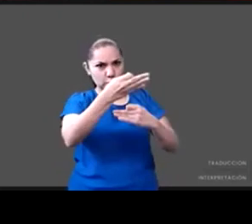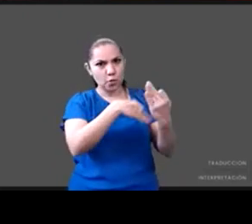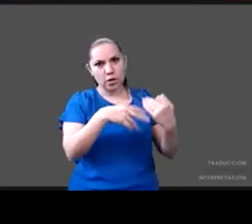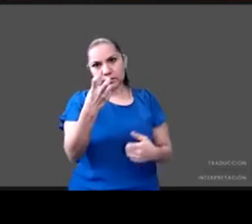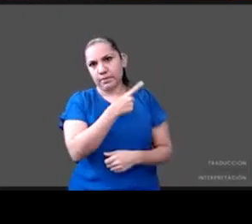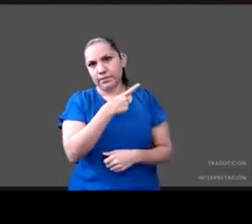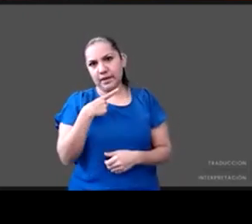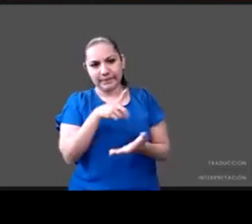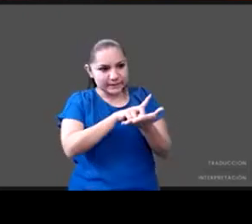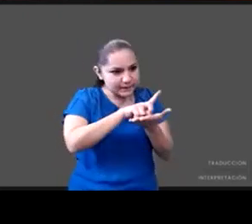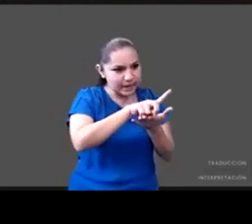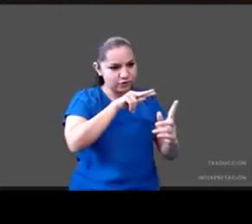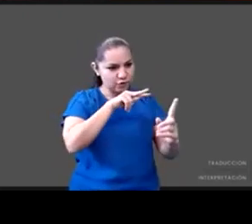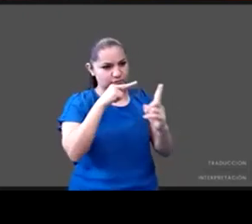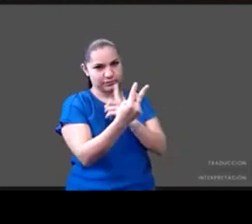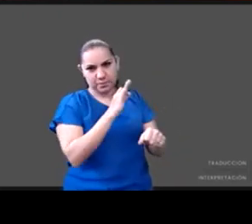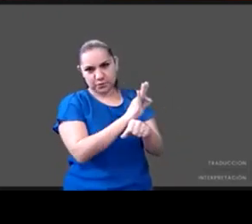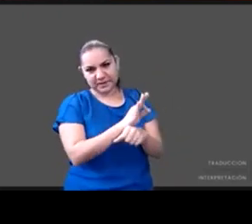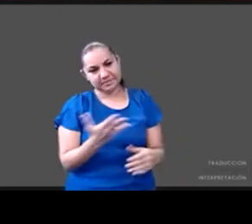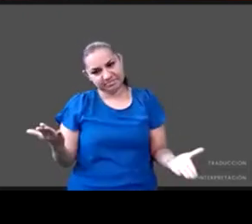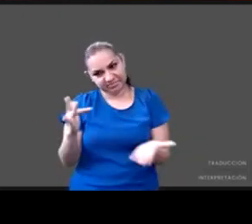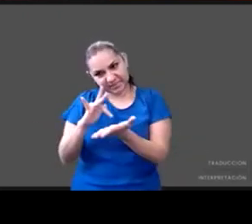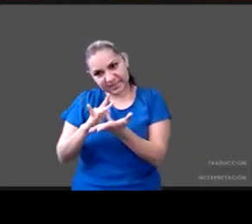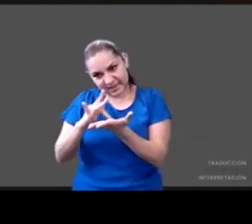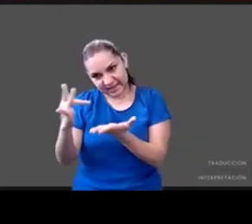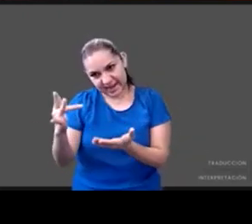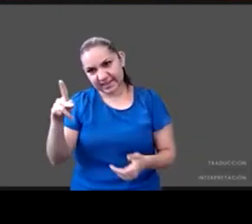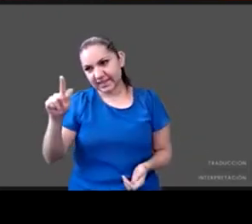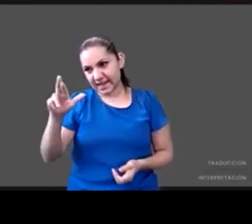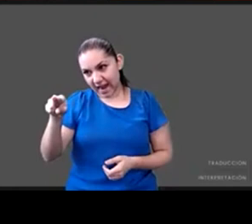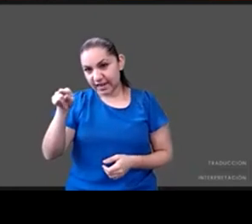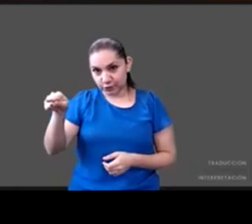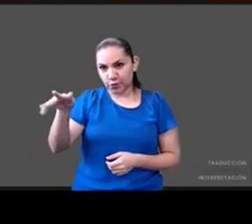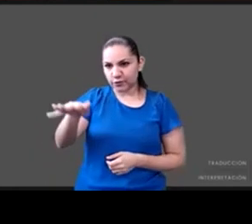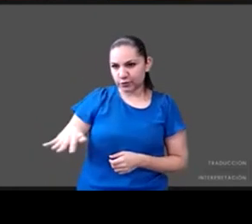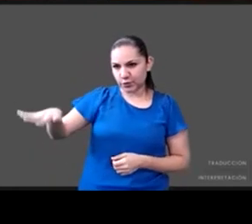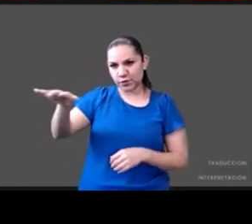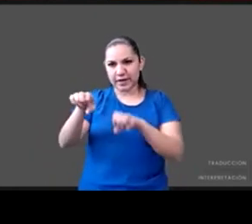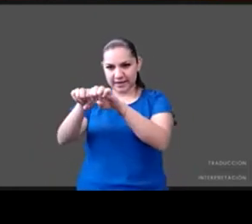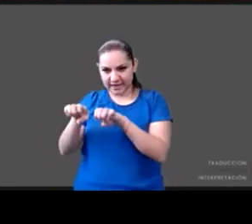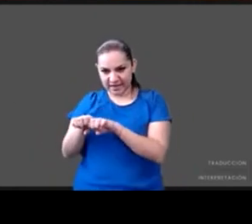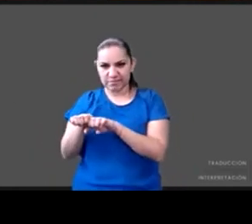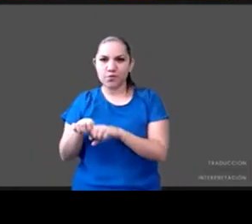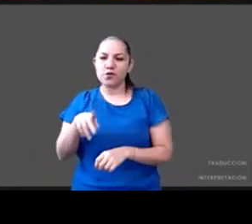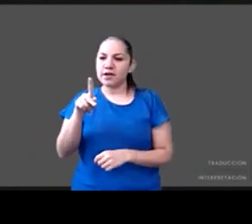derechos. Muchísimas gracias, Karen, a ti y a todo el equipo, a Karen Gallego también y a todo el equipo